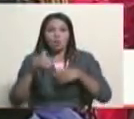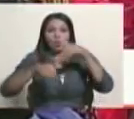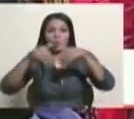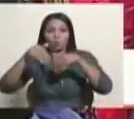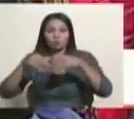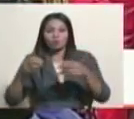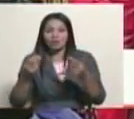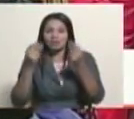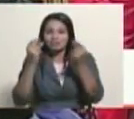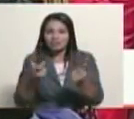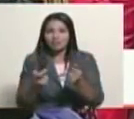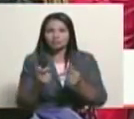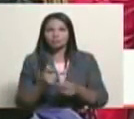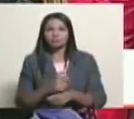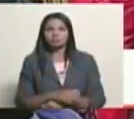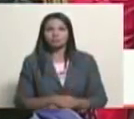ya.